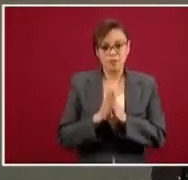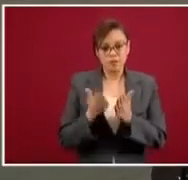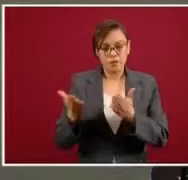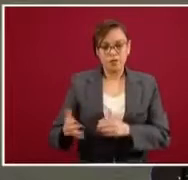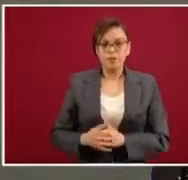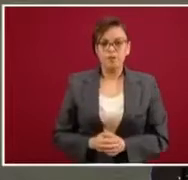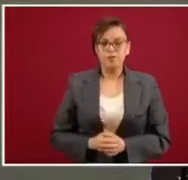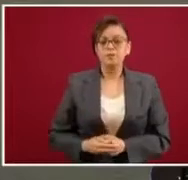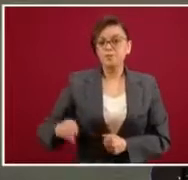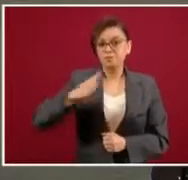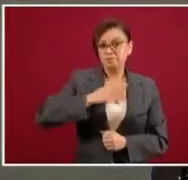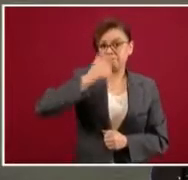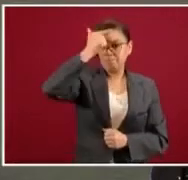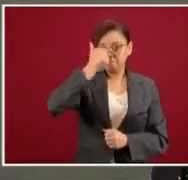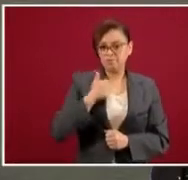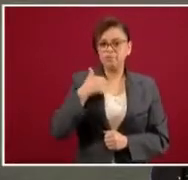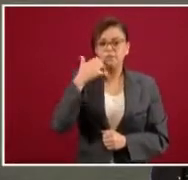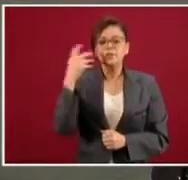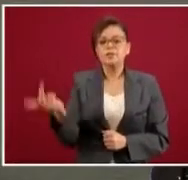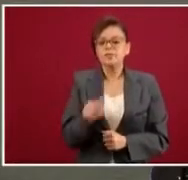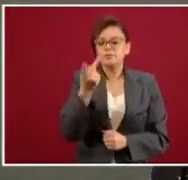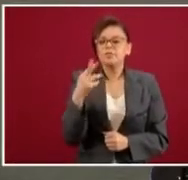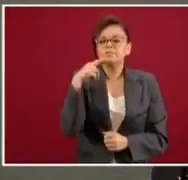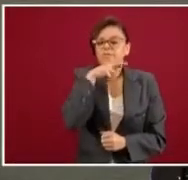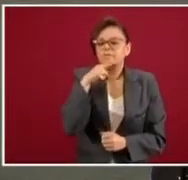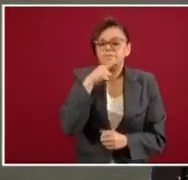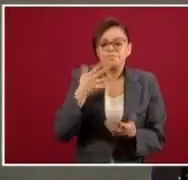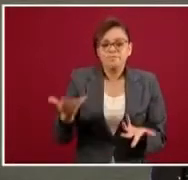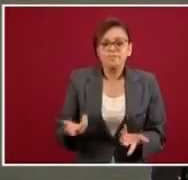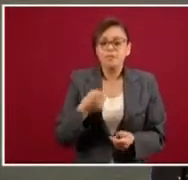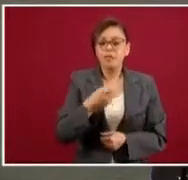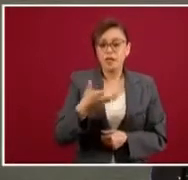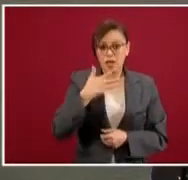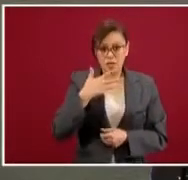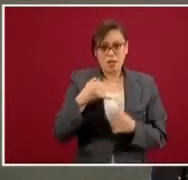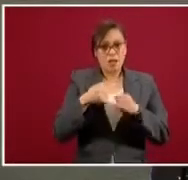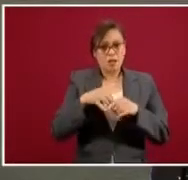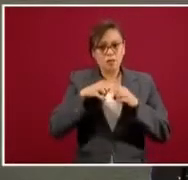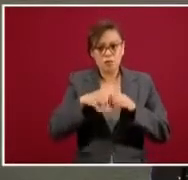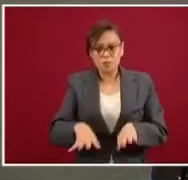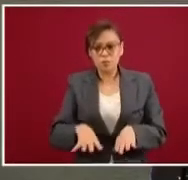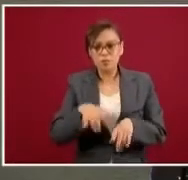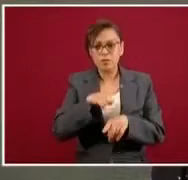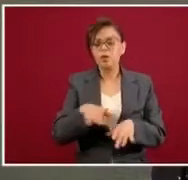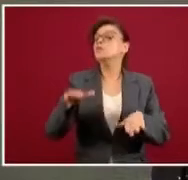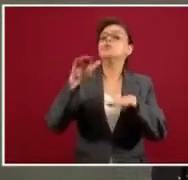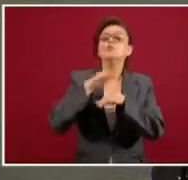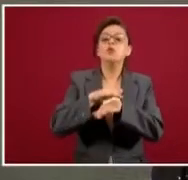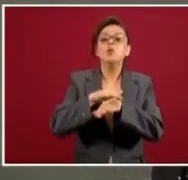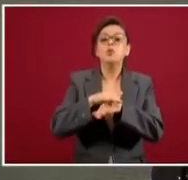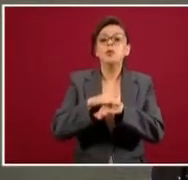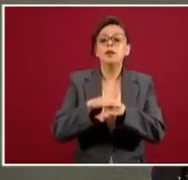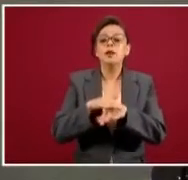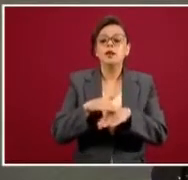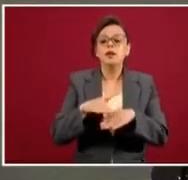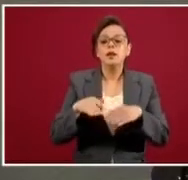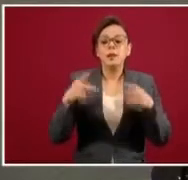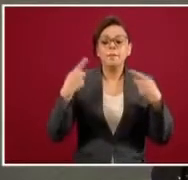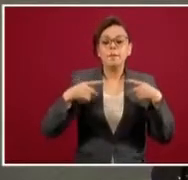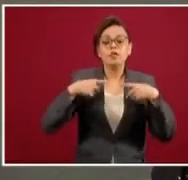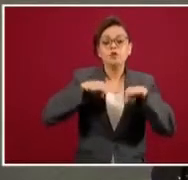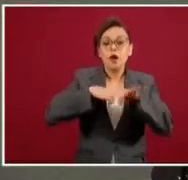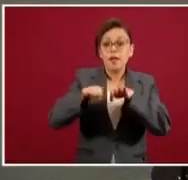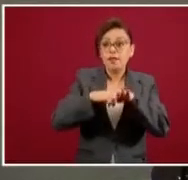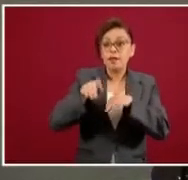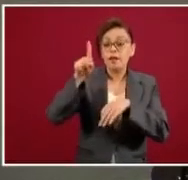buenas noches. Preguntarle rápidamente si usted tiene información en torno a la muerte de un empleado del Seguro